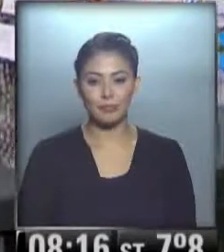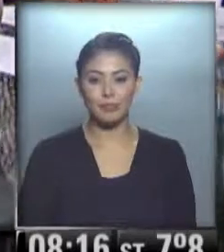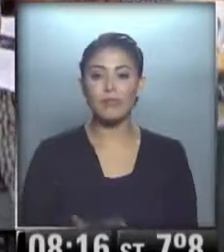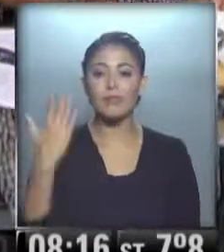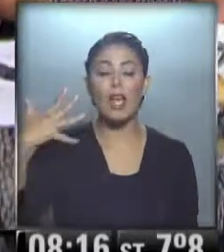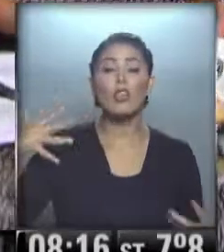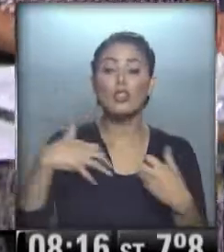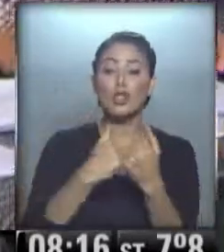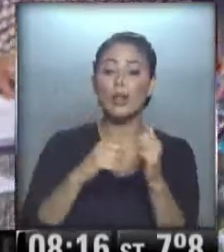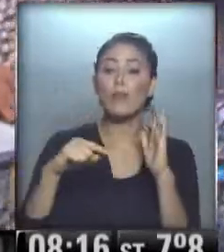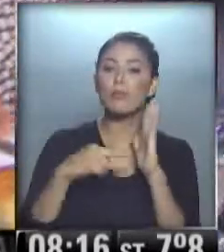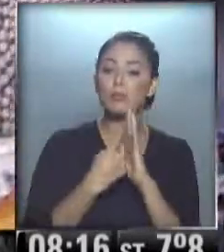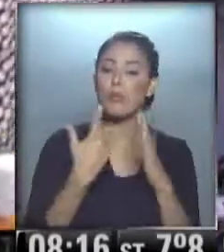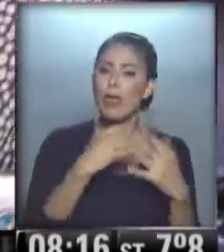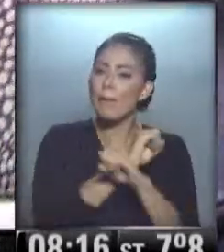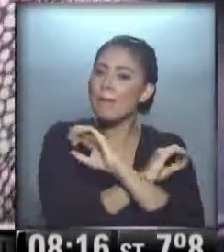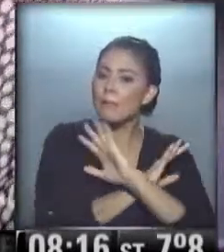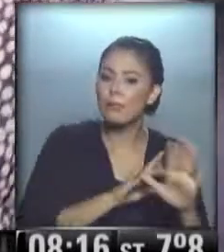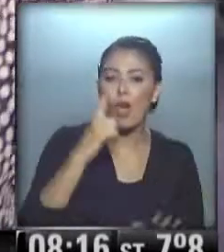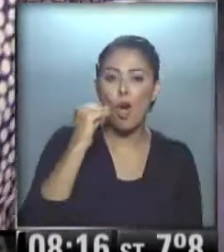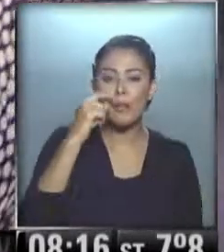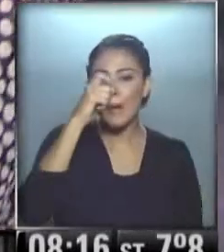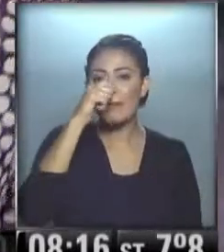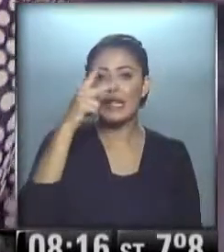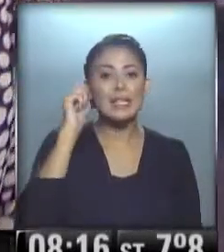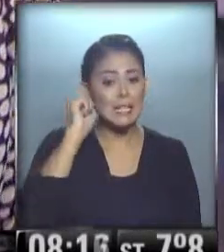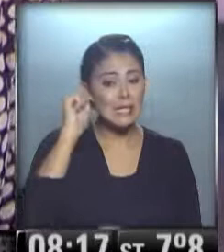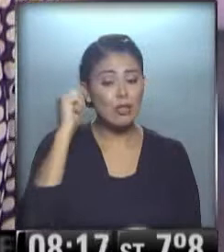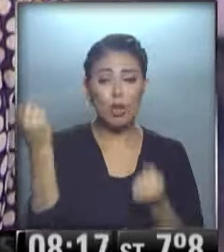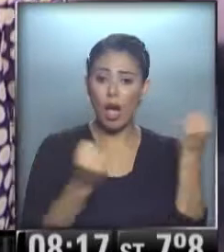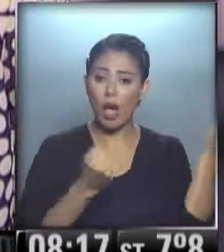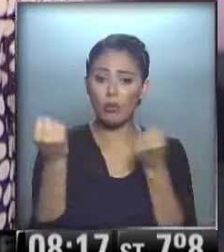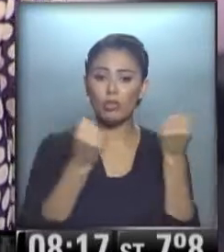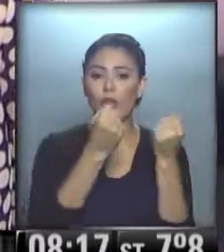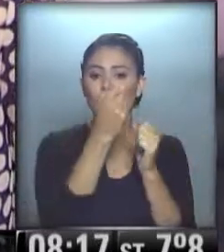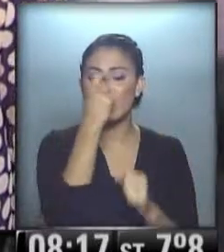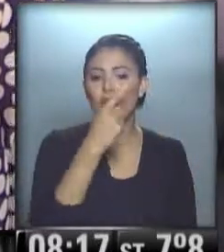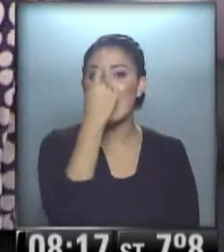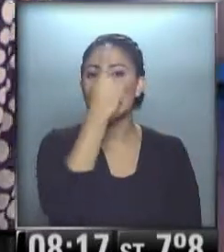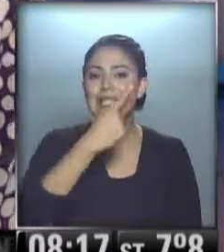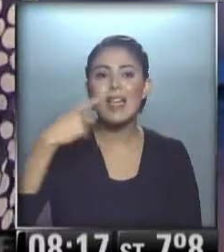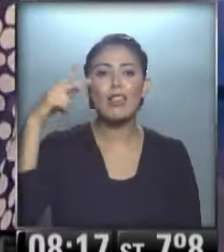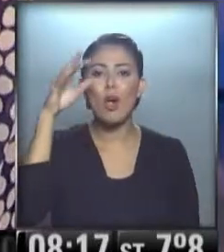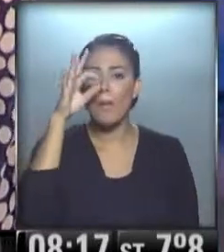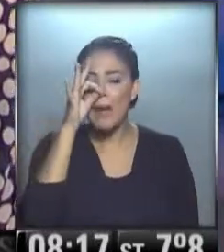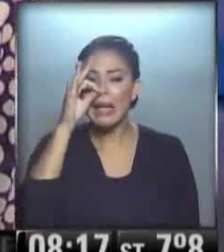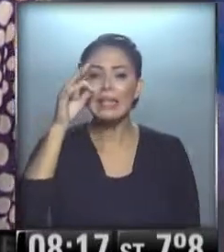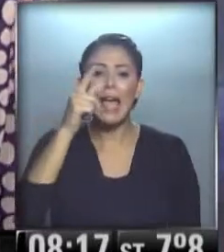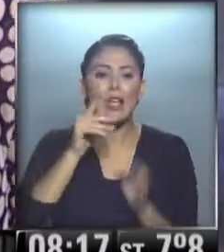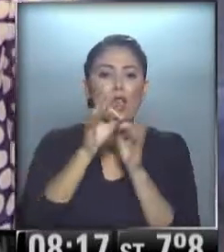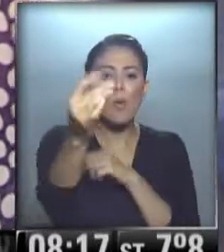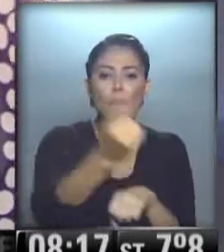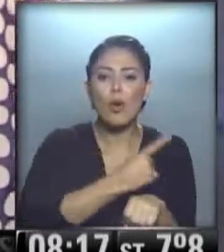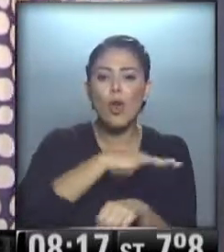Fue un choque, pero pudo haber sido una tragedia. Un hombre de 23 años manejaba su auto a 120 kilómetros por hora en pleno barrio de